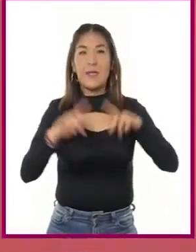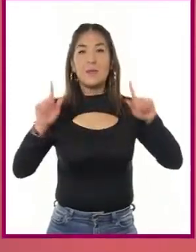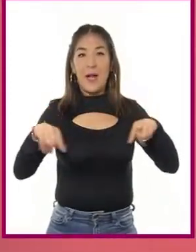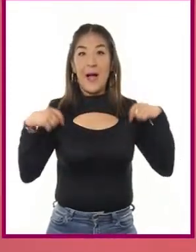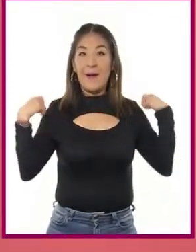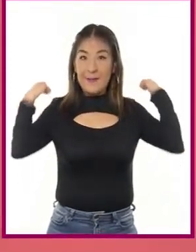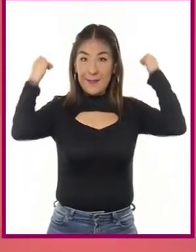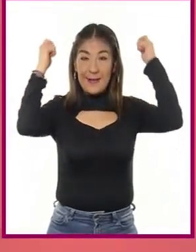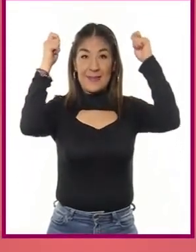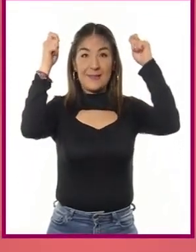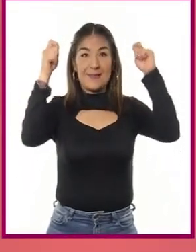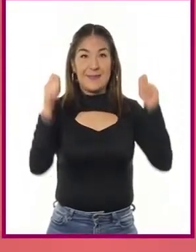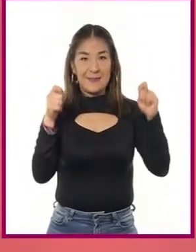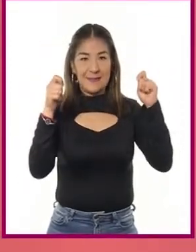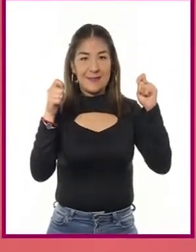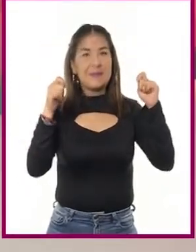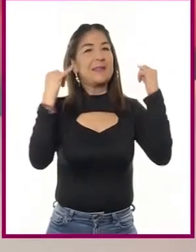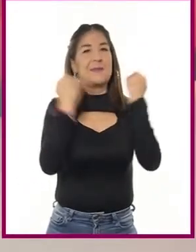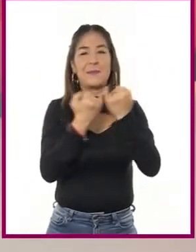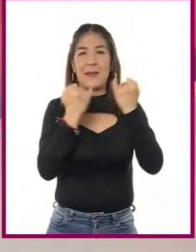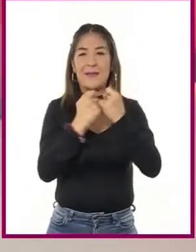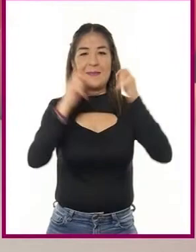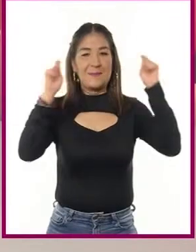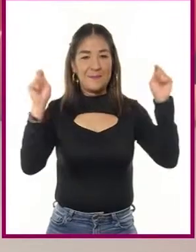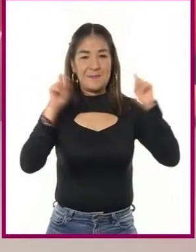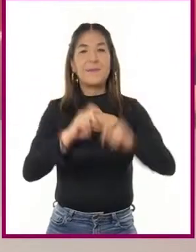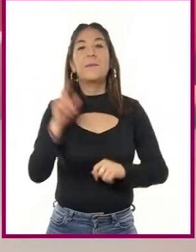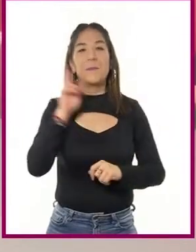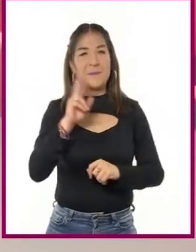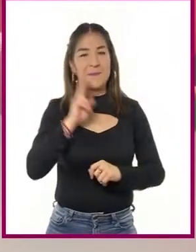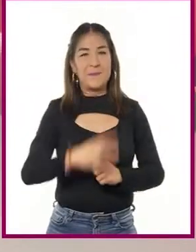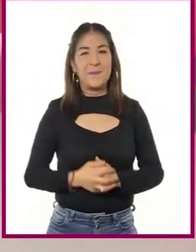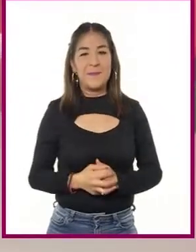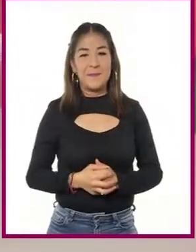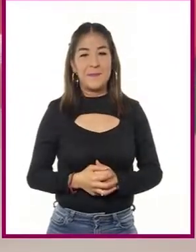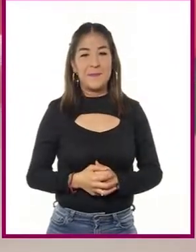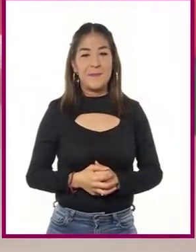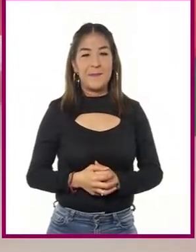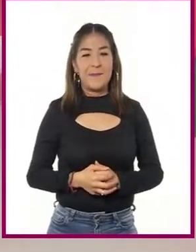y llegamos otra vez con los brazos extendidos. A ver.